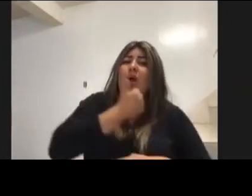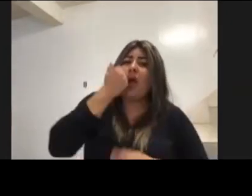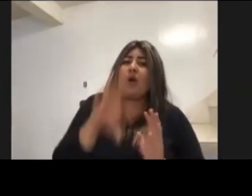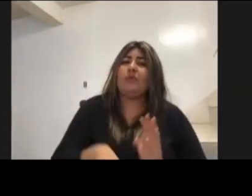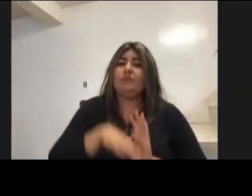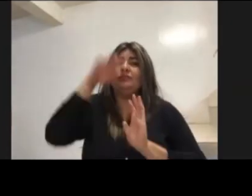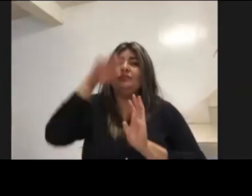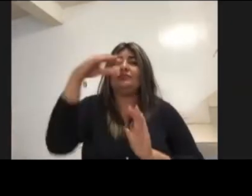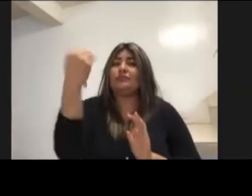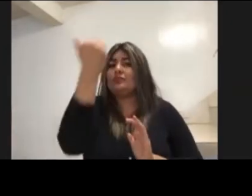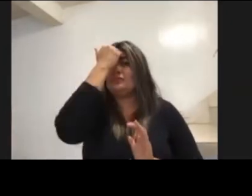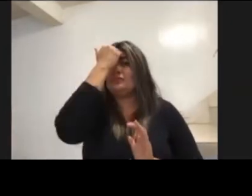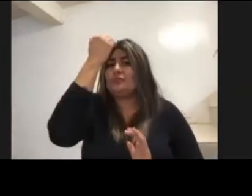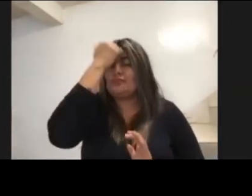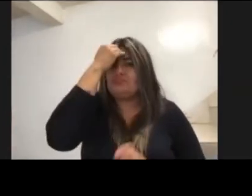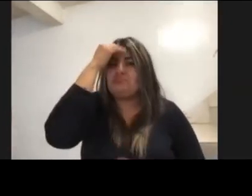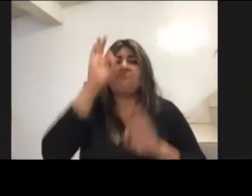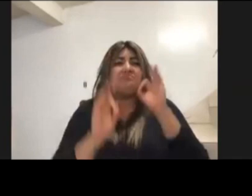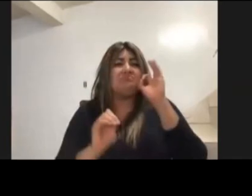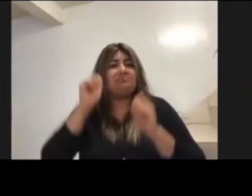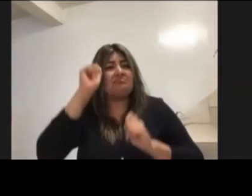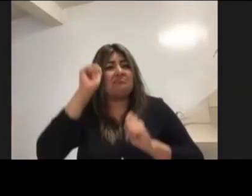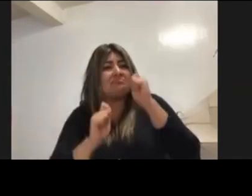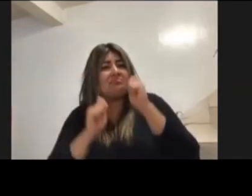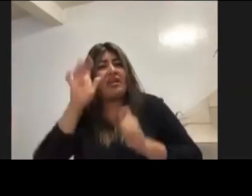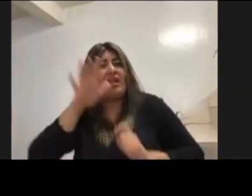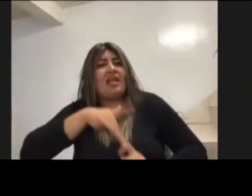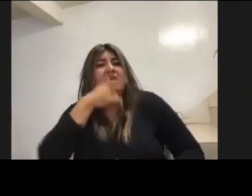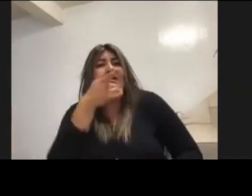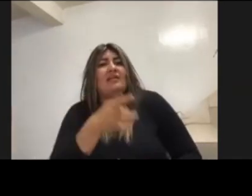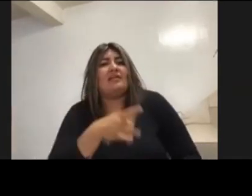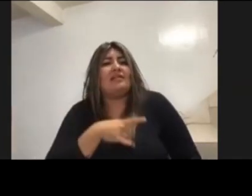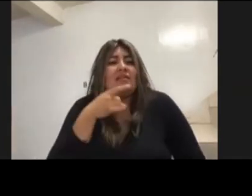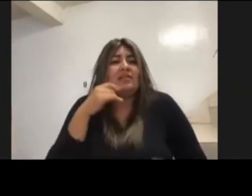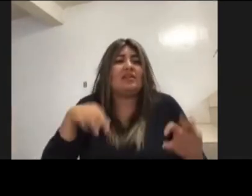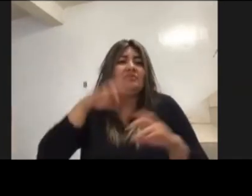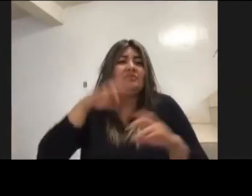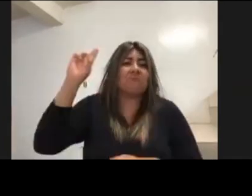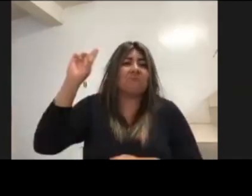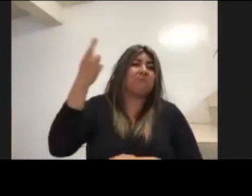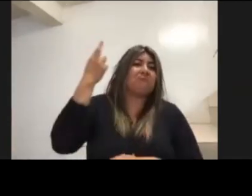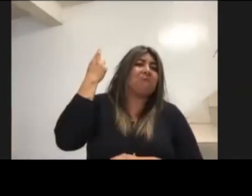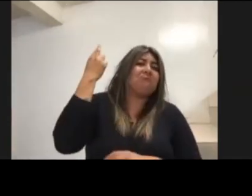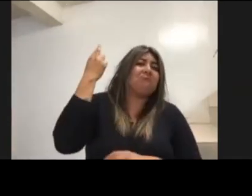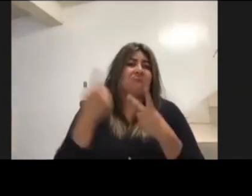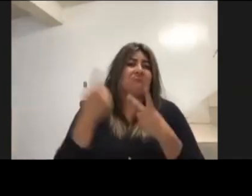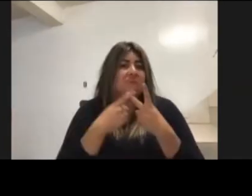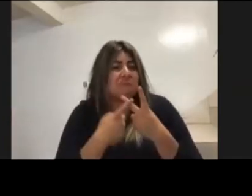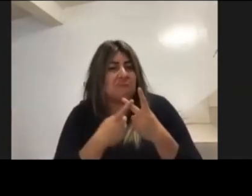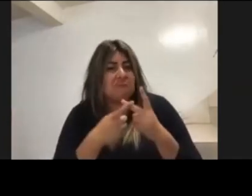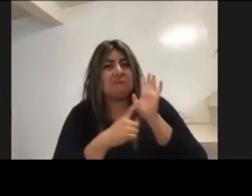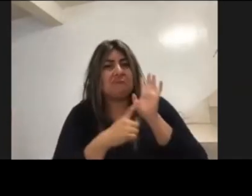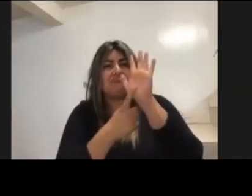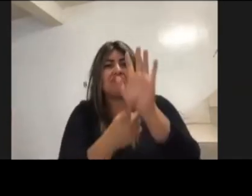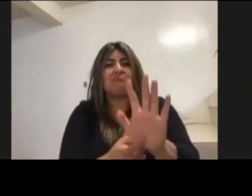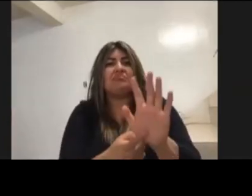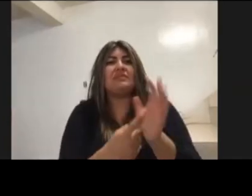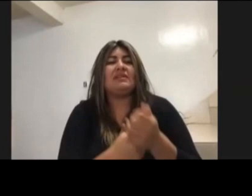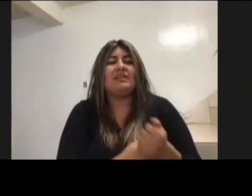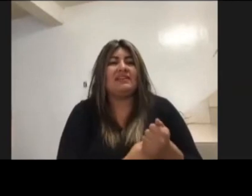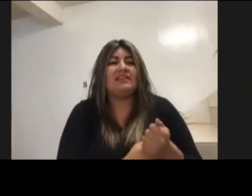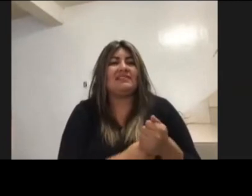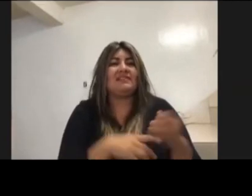saben manejar, van aprendiendo a manejar los requerimientos tecnológicos, los manejos de pantalla, y van trabajando